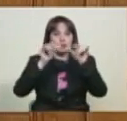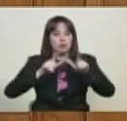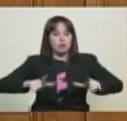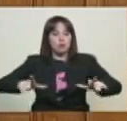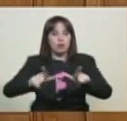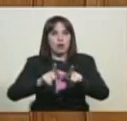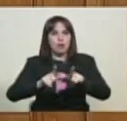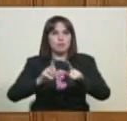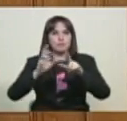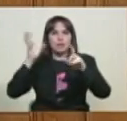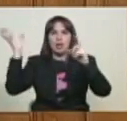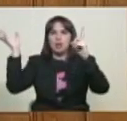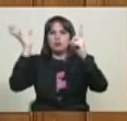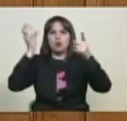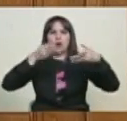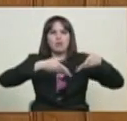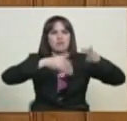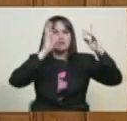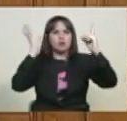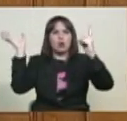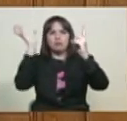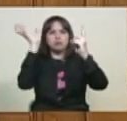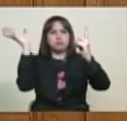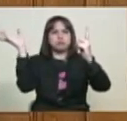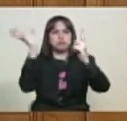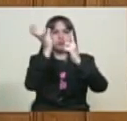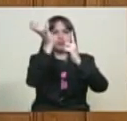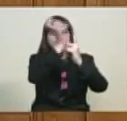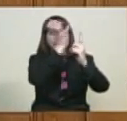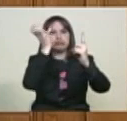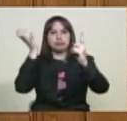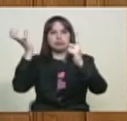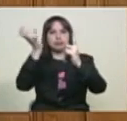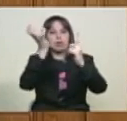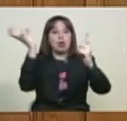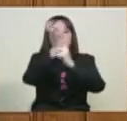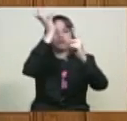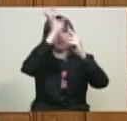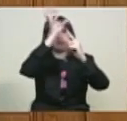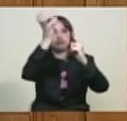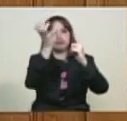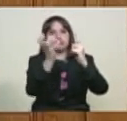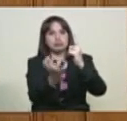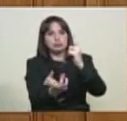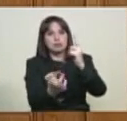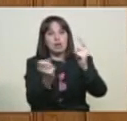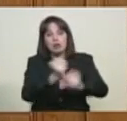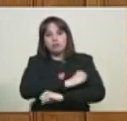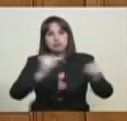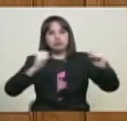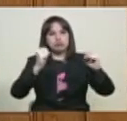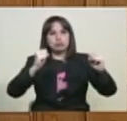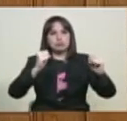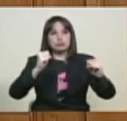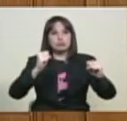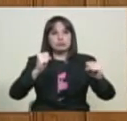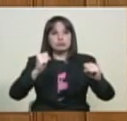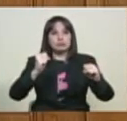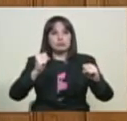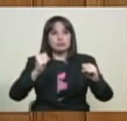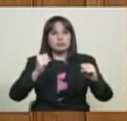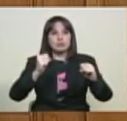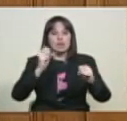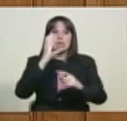zona de la ciudad. Choca, desorientado, cae y explota con un componente